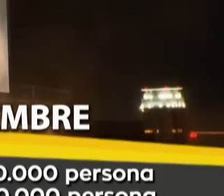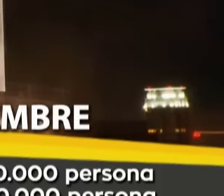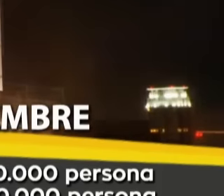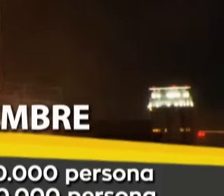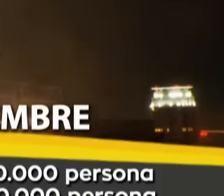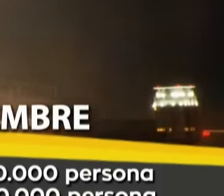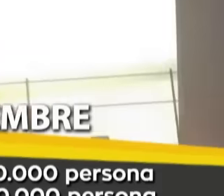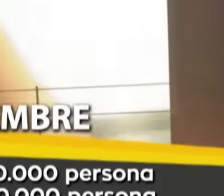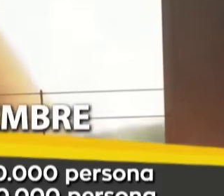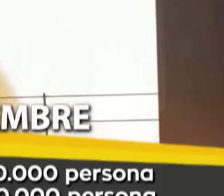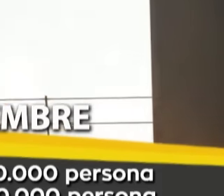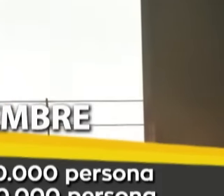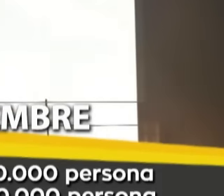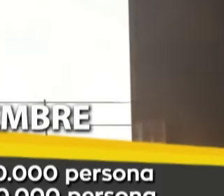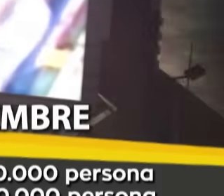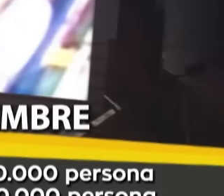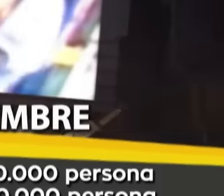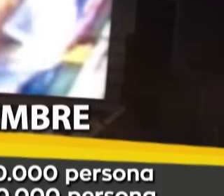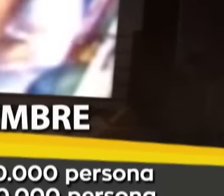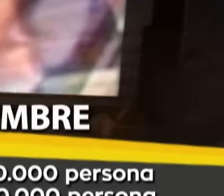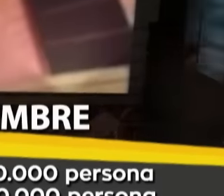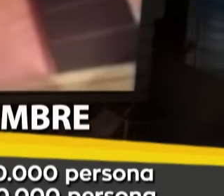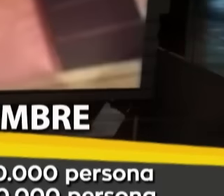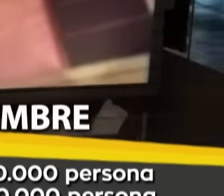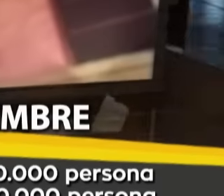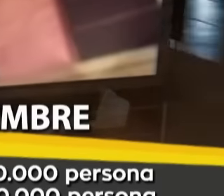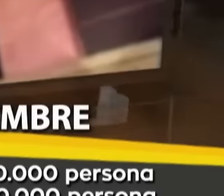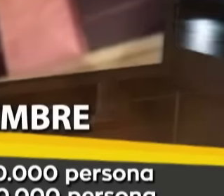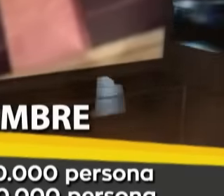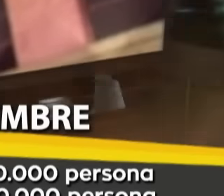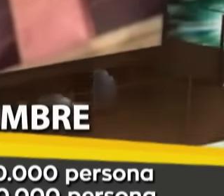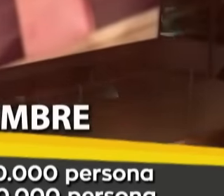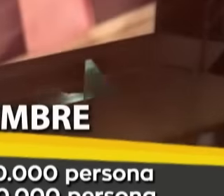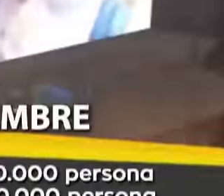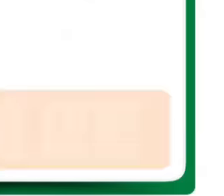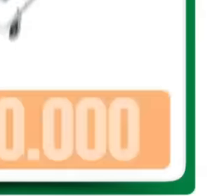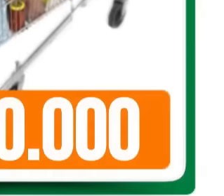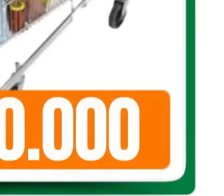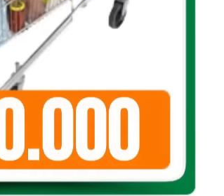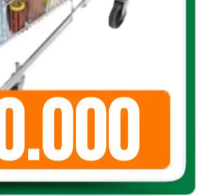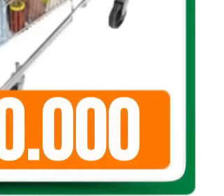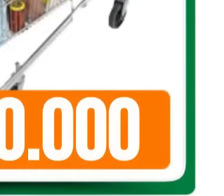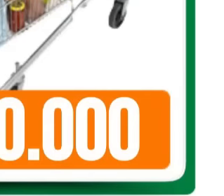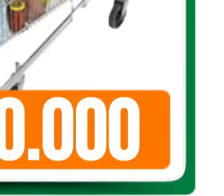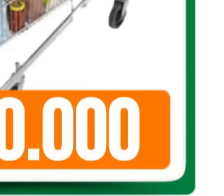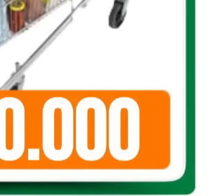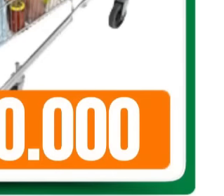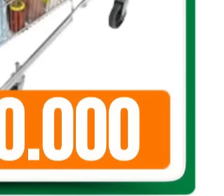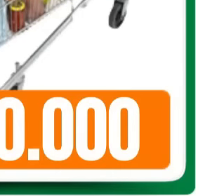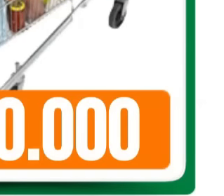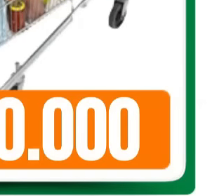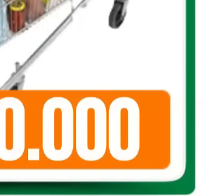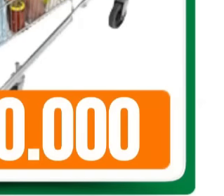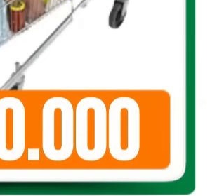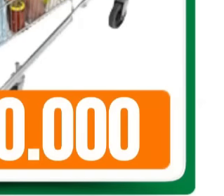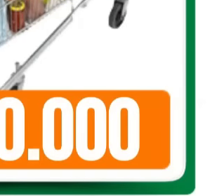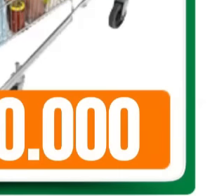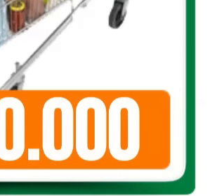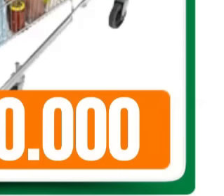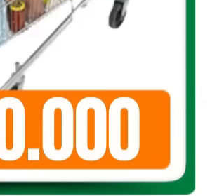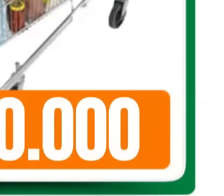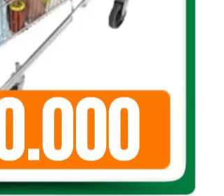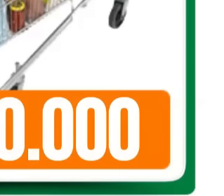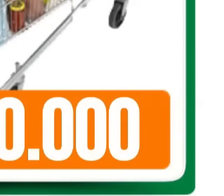Este 17 de diciembre a las 8 de la noche, Salón Cusiana. Preventa hasta el 11 de diciembre. Gran oferta Autoservicio La Quinta por